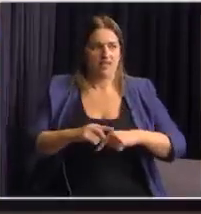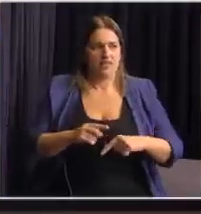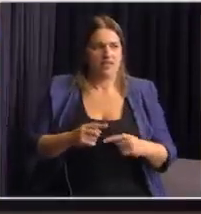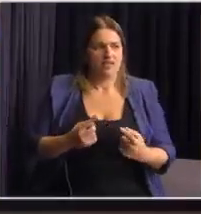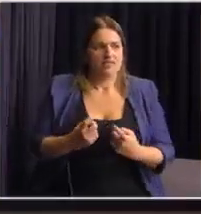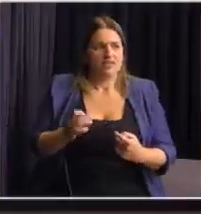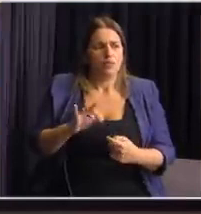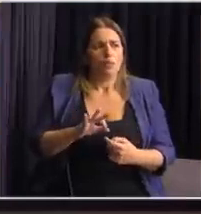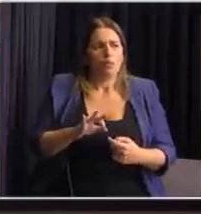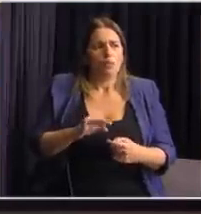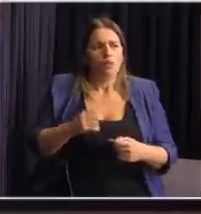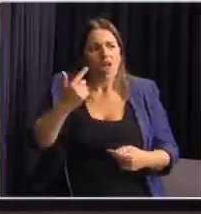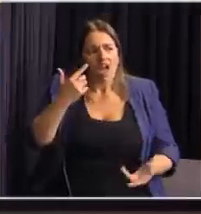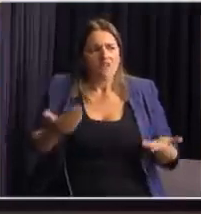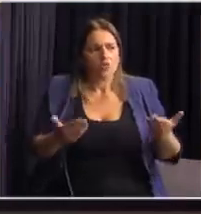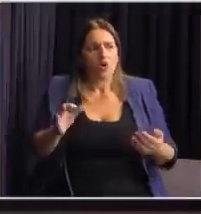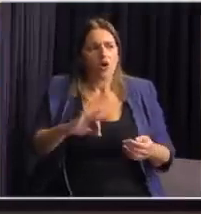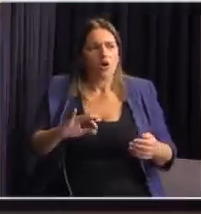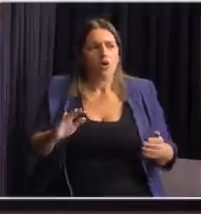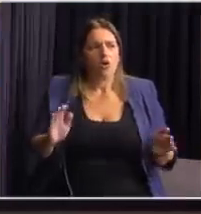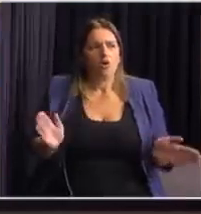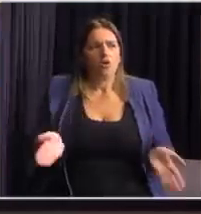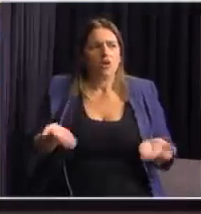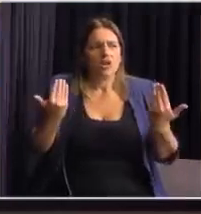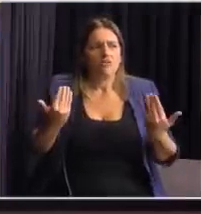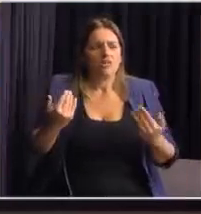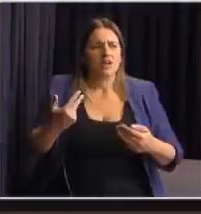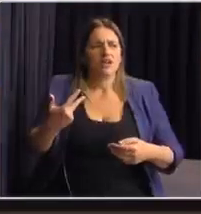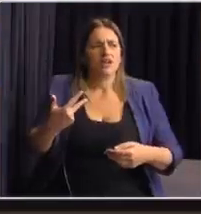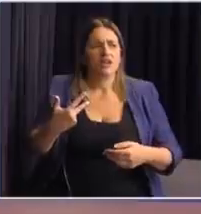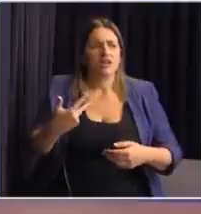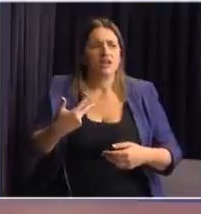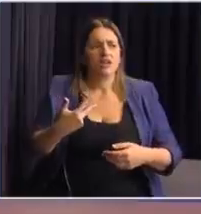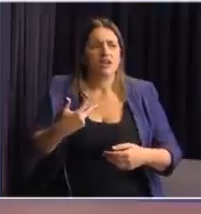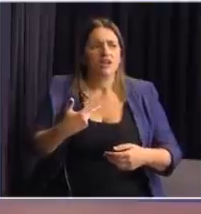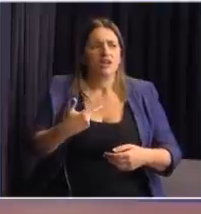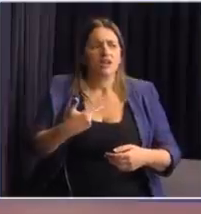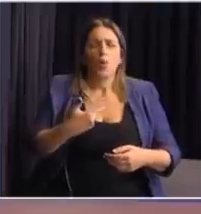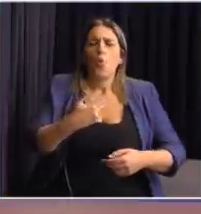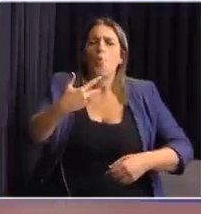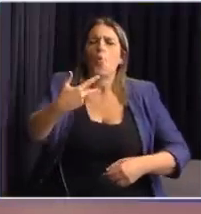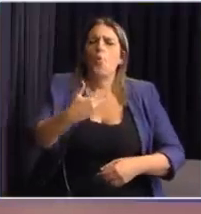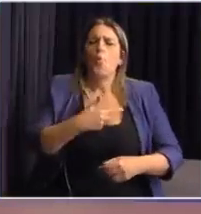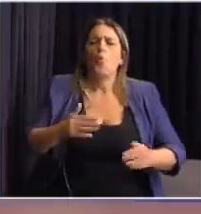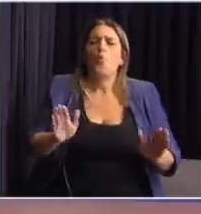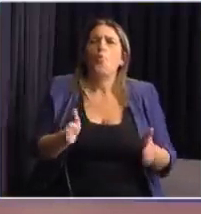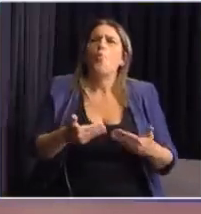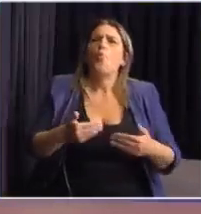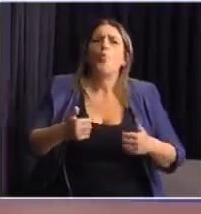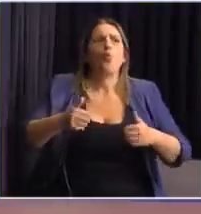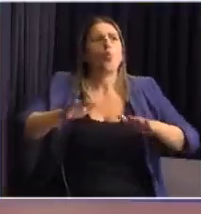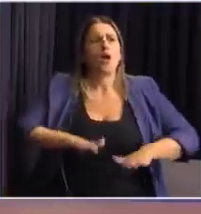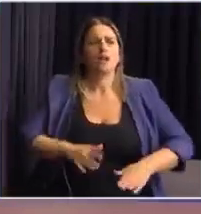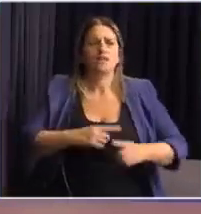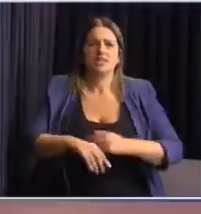flexibilizar o directamente levantar la cuarentena preventiva para aquellos ya inmunizados con Sinovac? Muchas gracias. Es como si